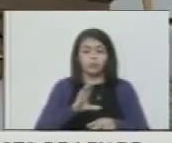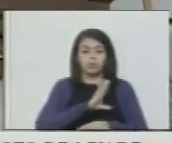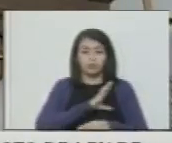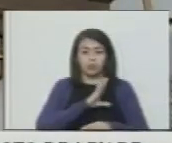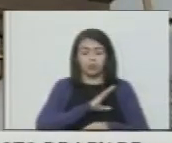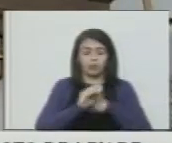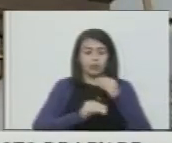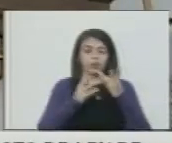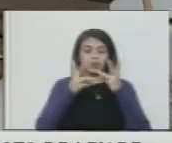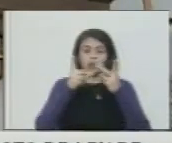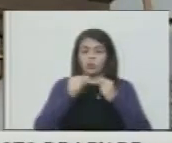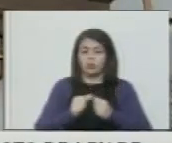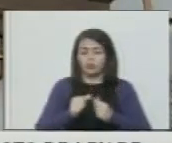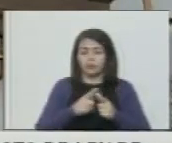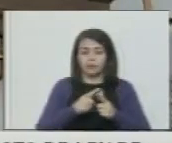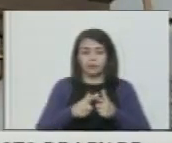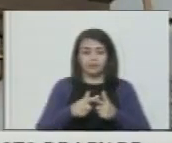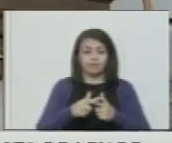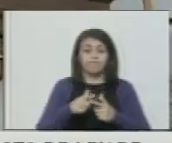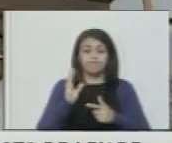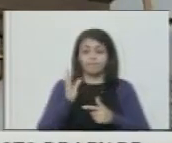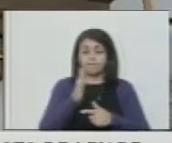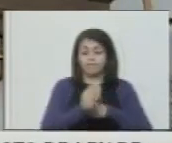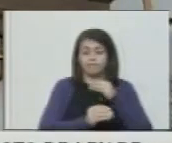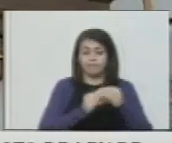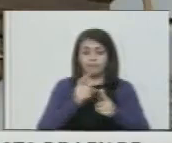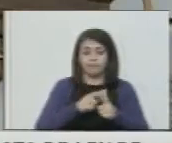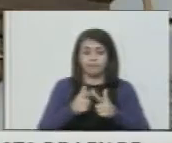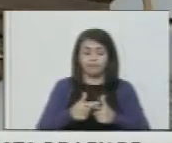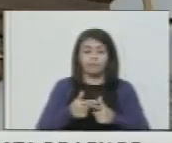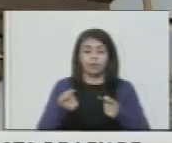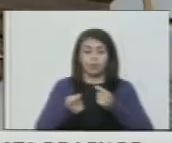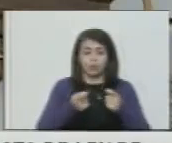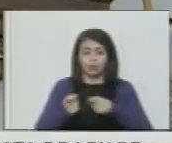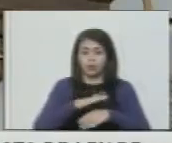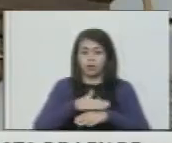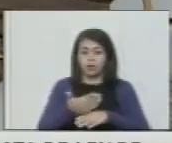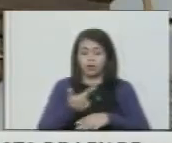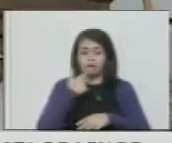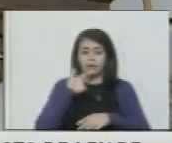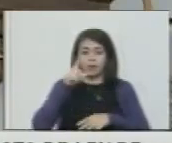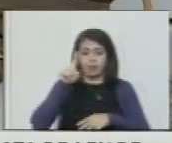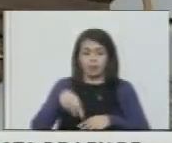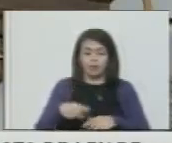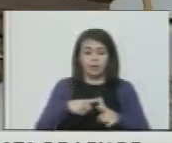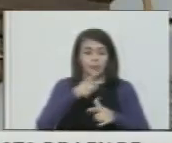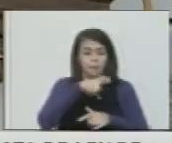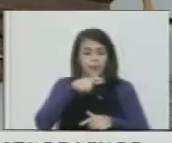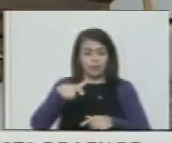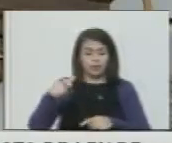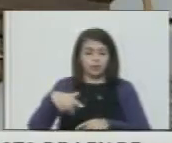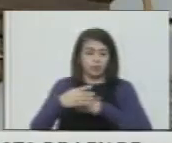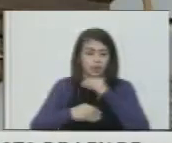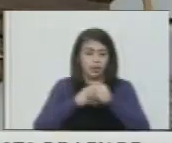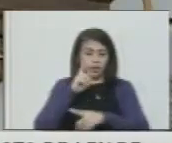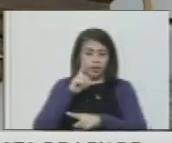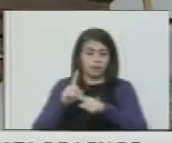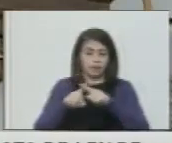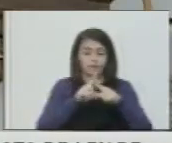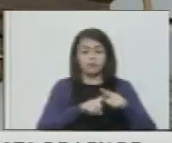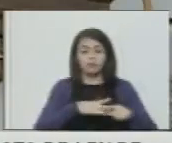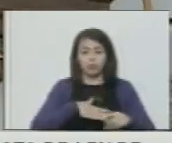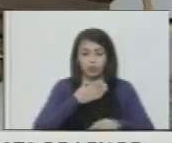condiciones patrimoniales y el número de sanciones impuestas a los sujetos regulados, así como de las personas que